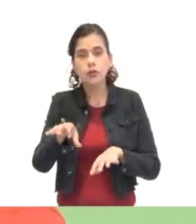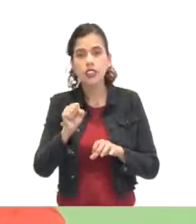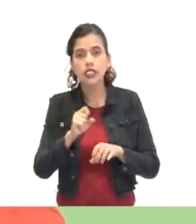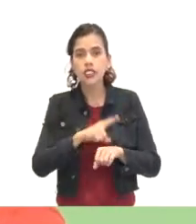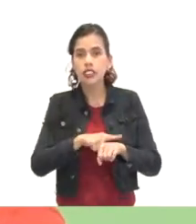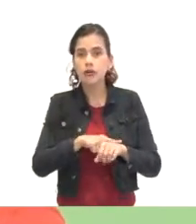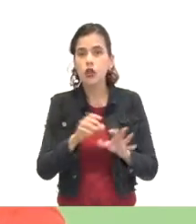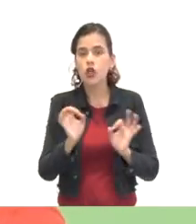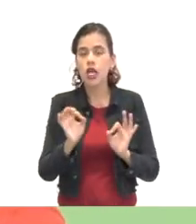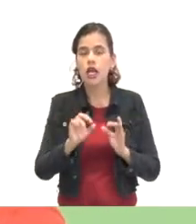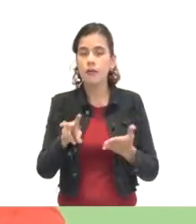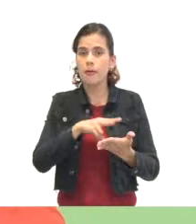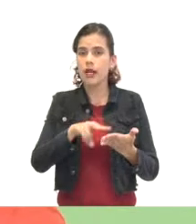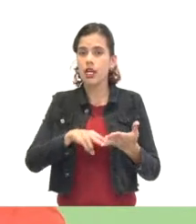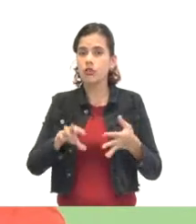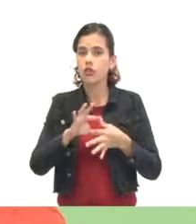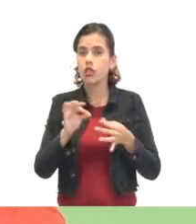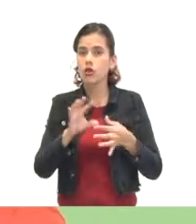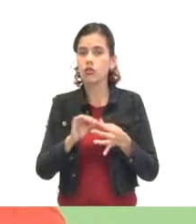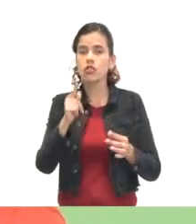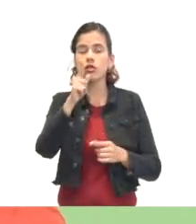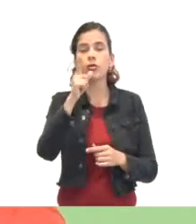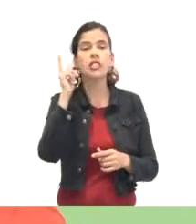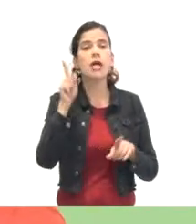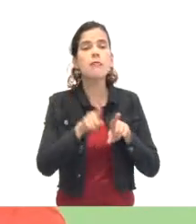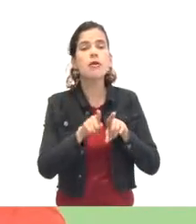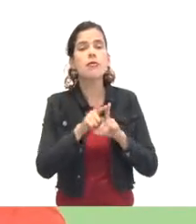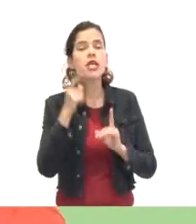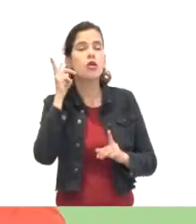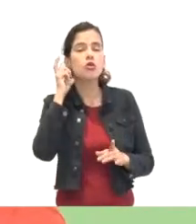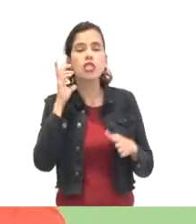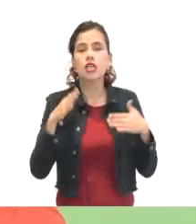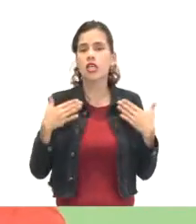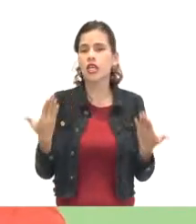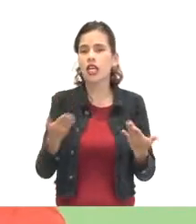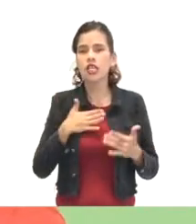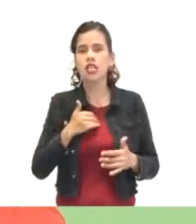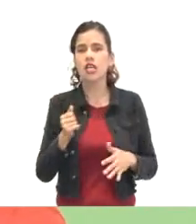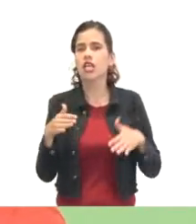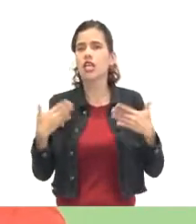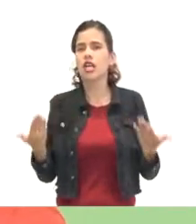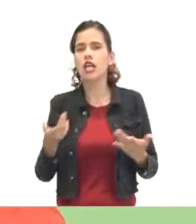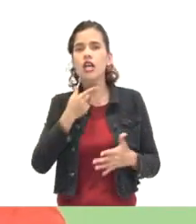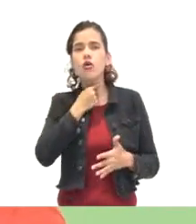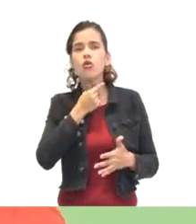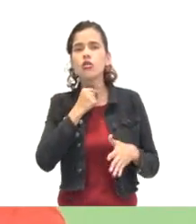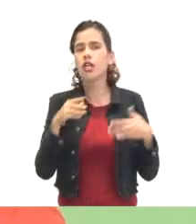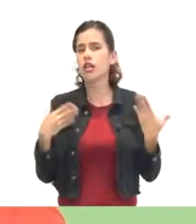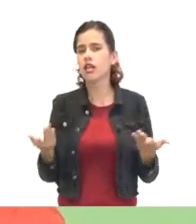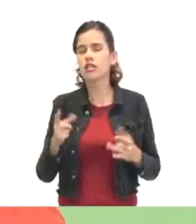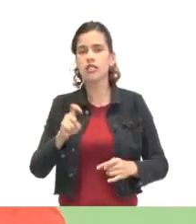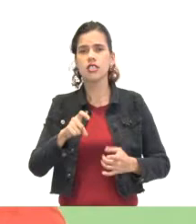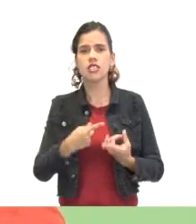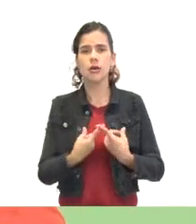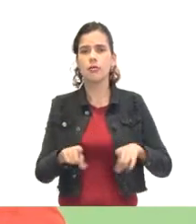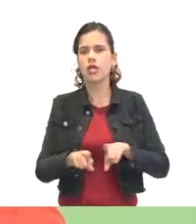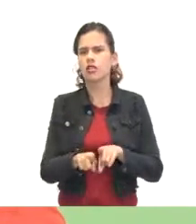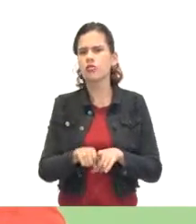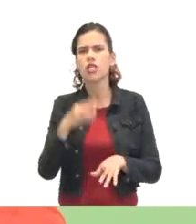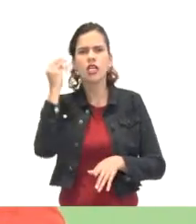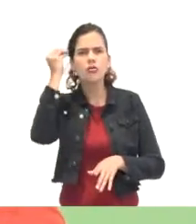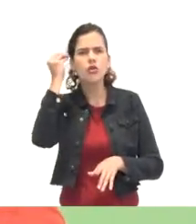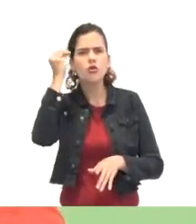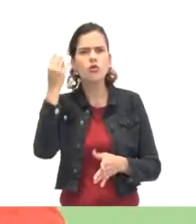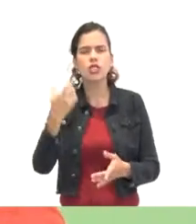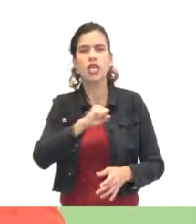solamente para las lecturas de cuentos, sino para escuchar qué quiere, qué le gusta, qué necesita, pero también qué le preocupa,